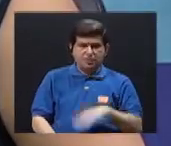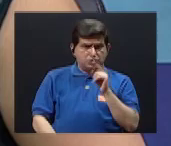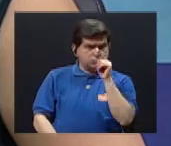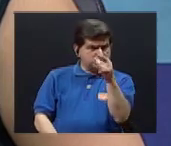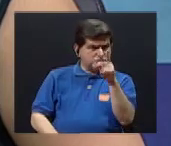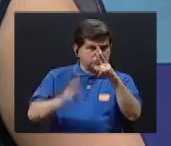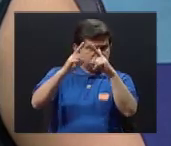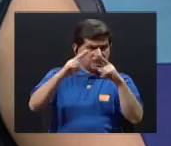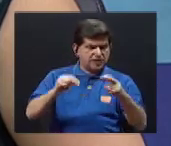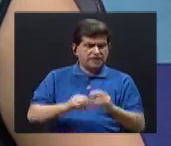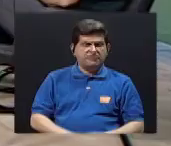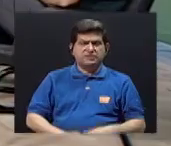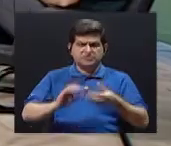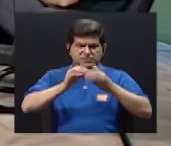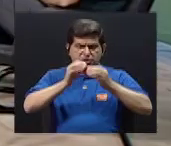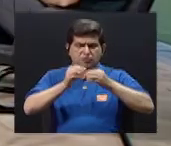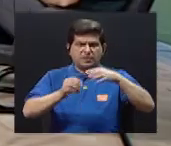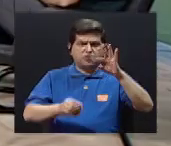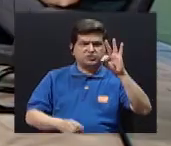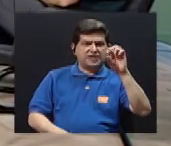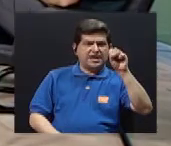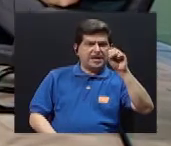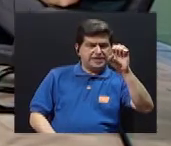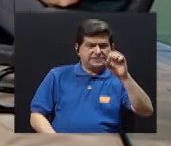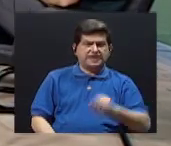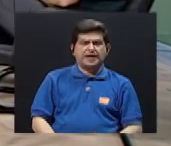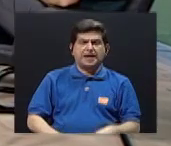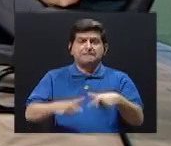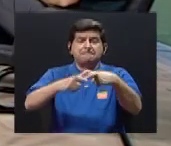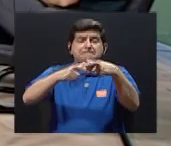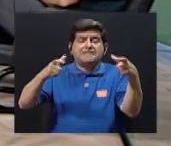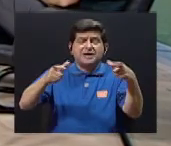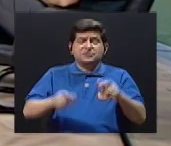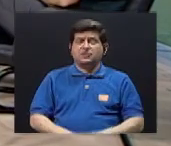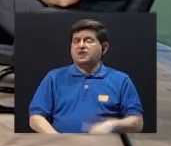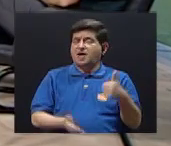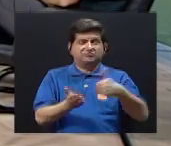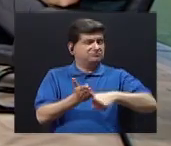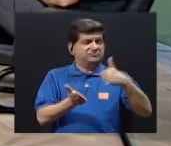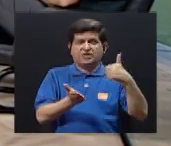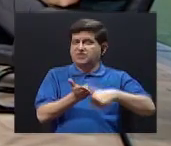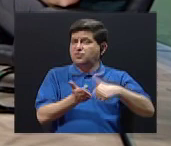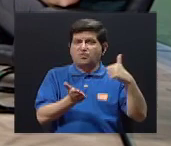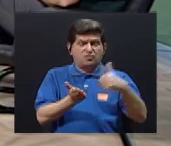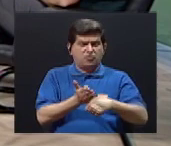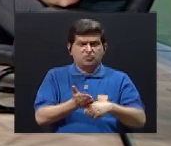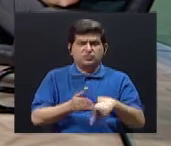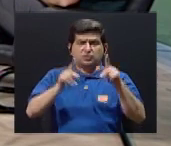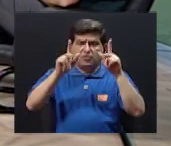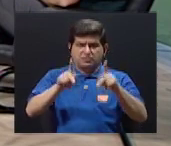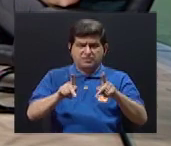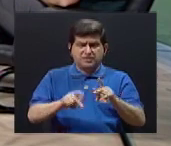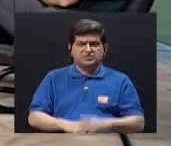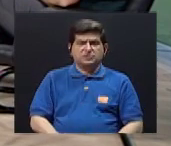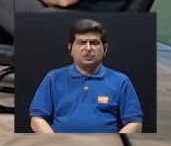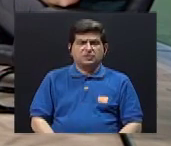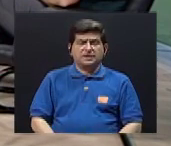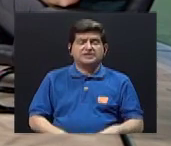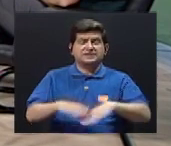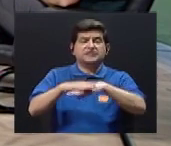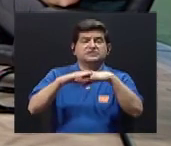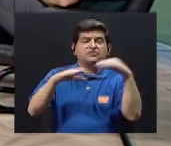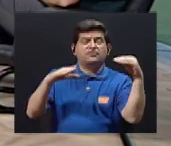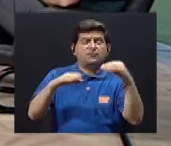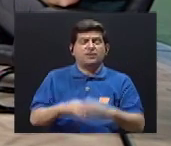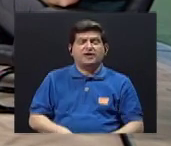Si usted revisa los datos del Tribunal Supremo de Elecciones, la mayor cantidad de abstencionismo electoral, la gente que va a votar, es más